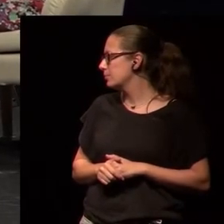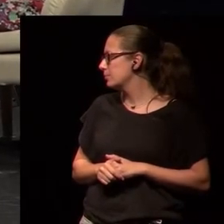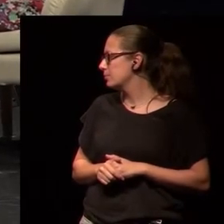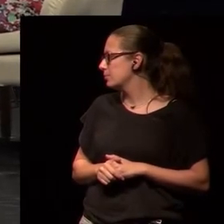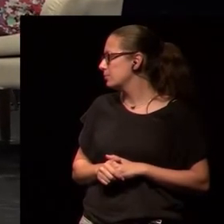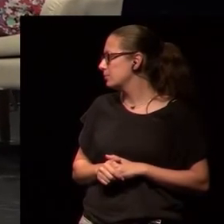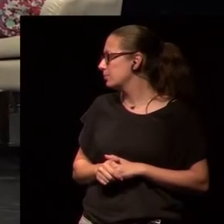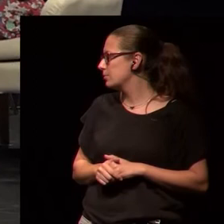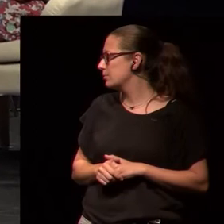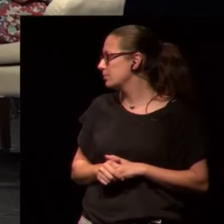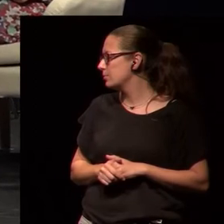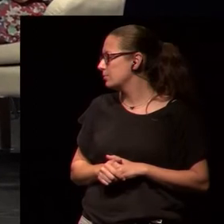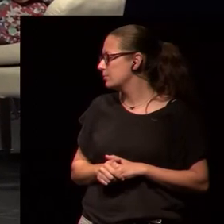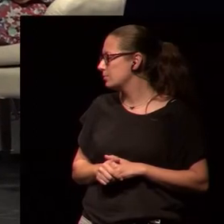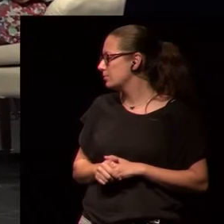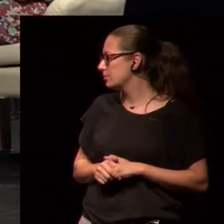Okay.